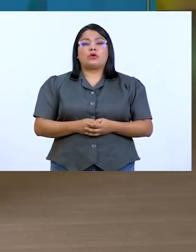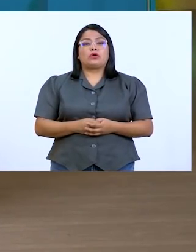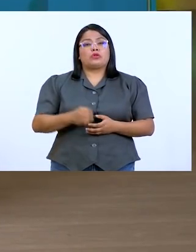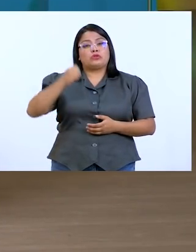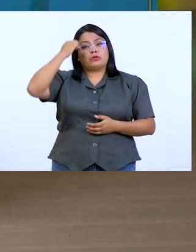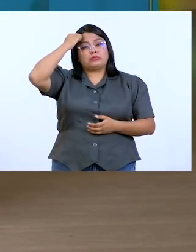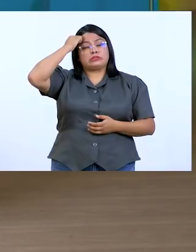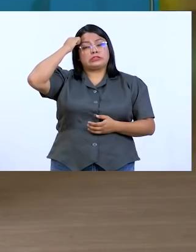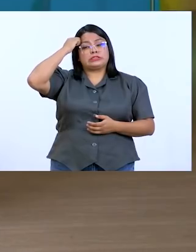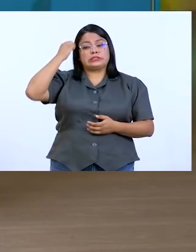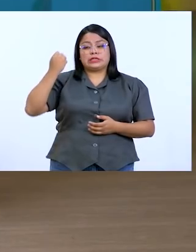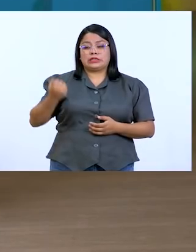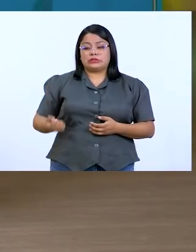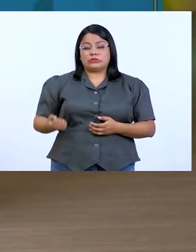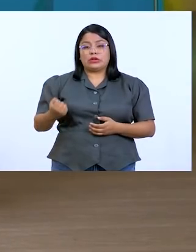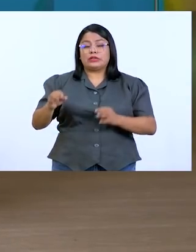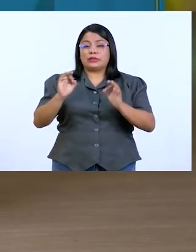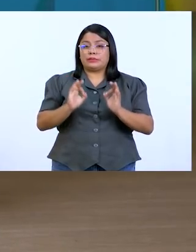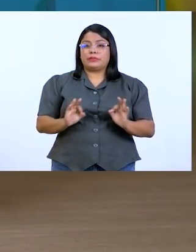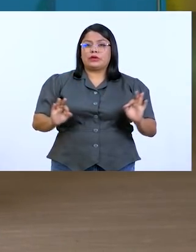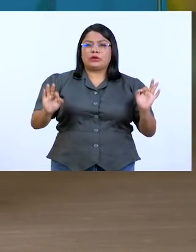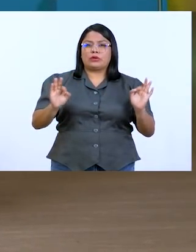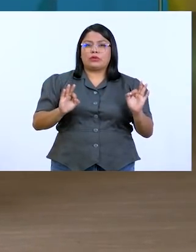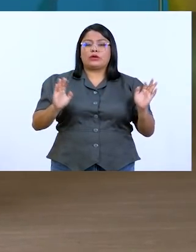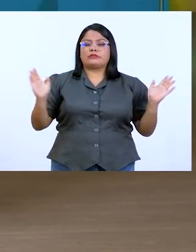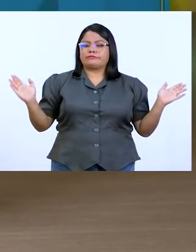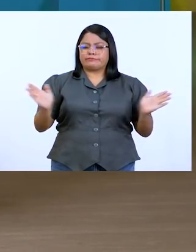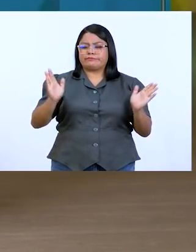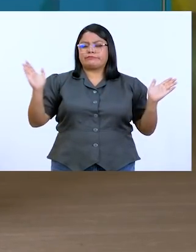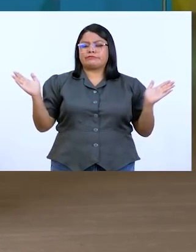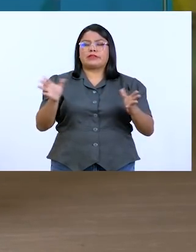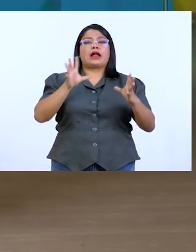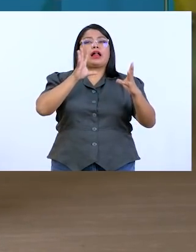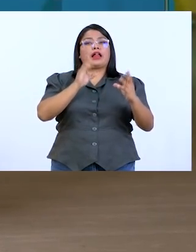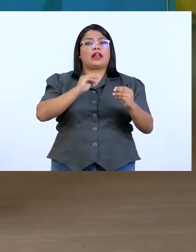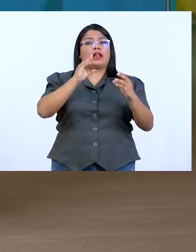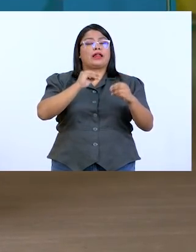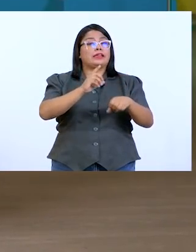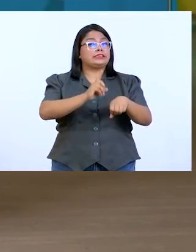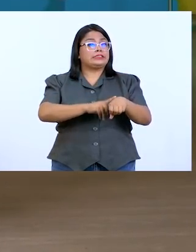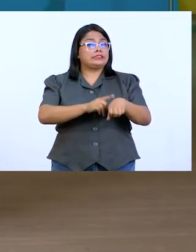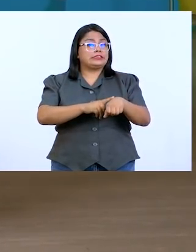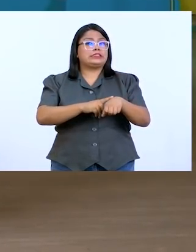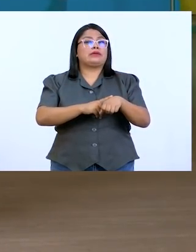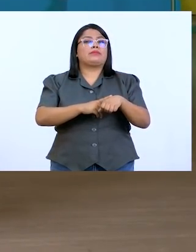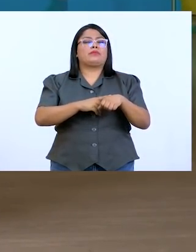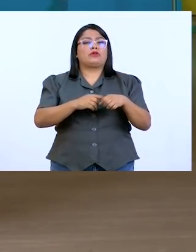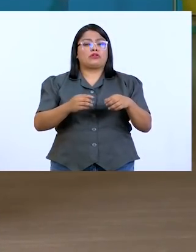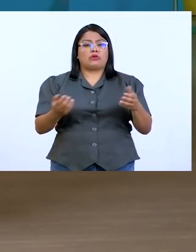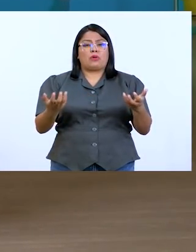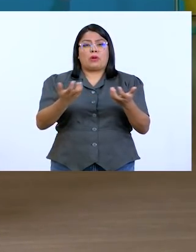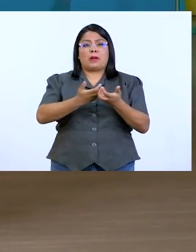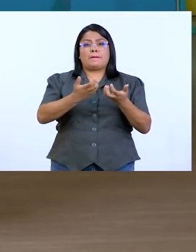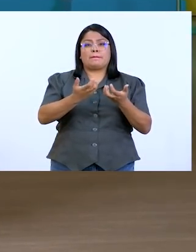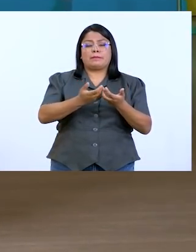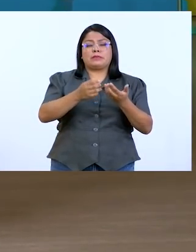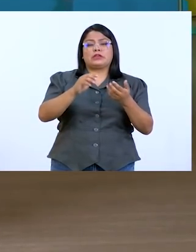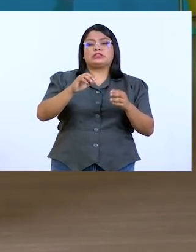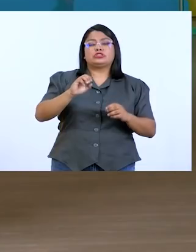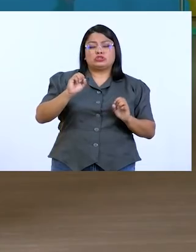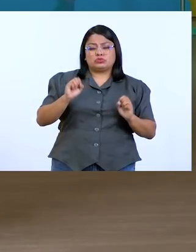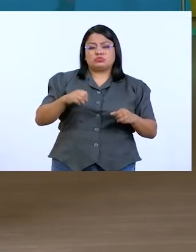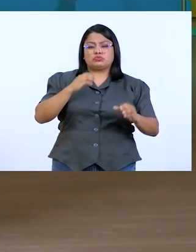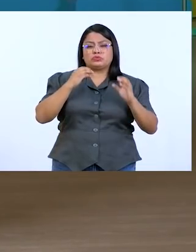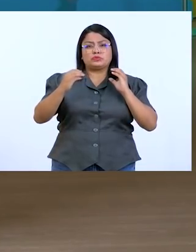los aprendizajes de los y las estudiantes. Debemos provocar el habla, provocar esos momentos de interacción entre